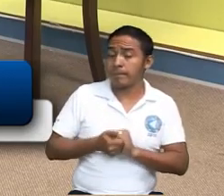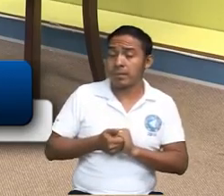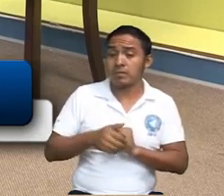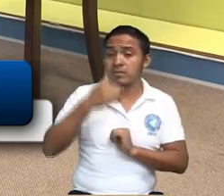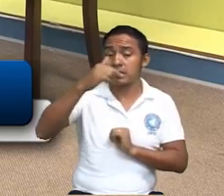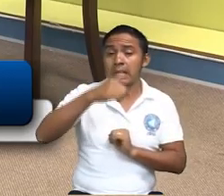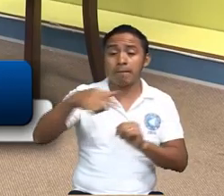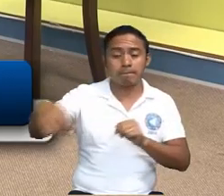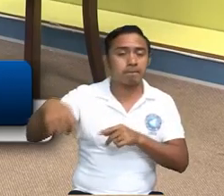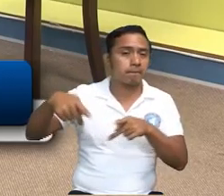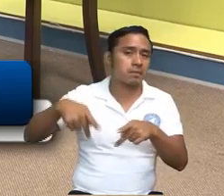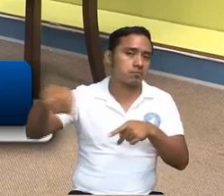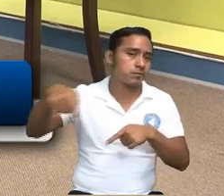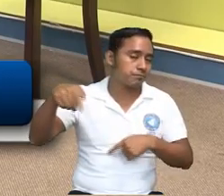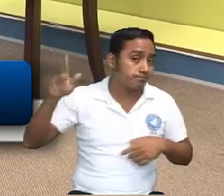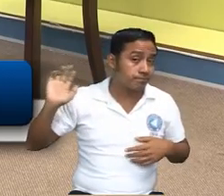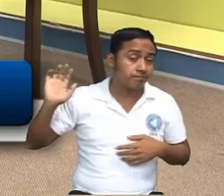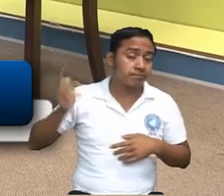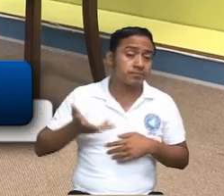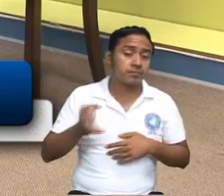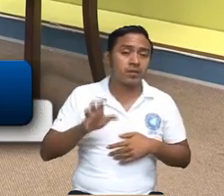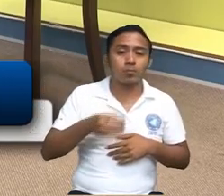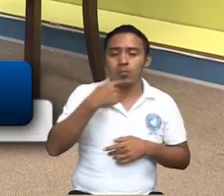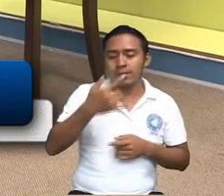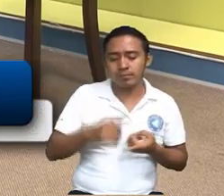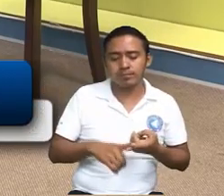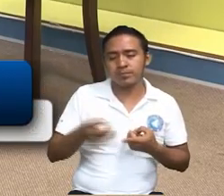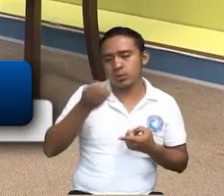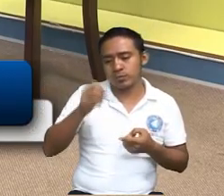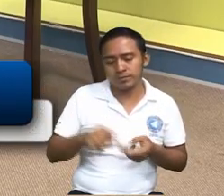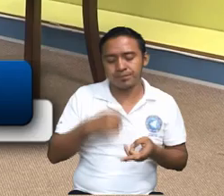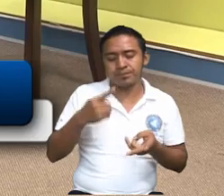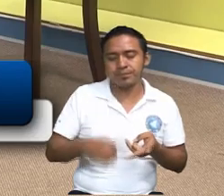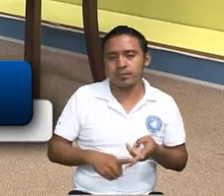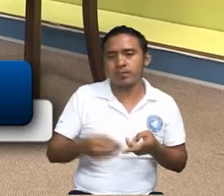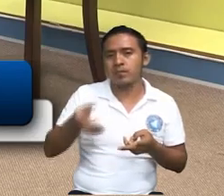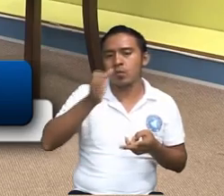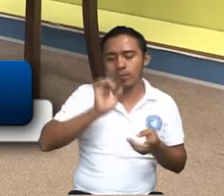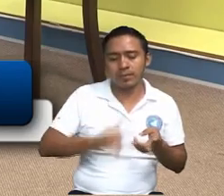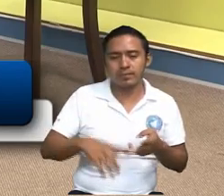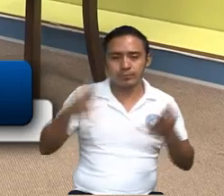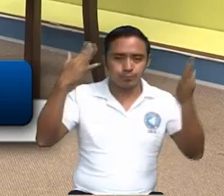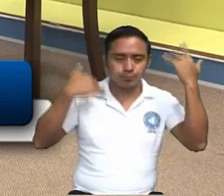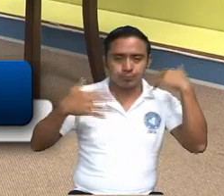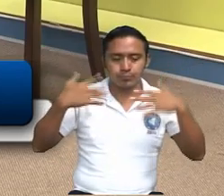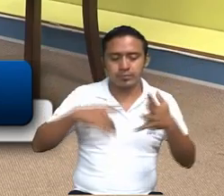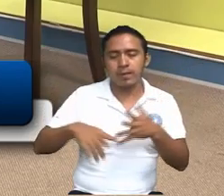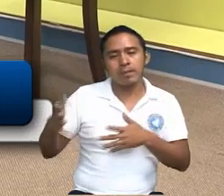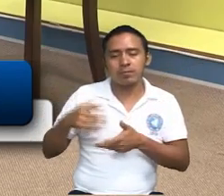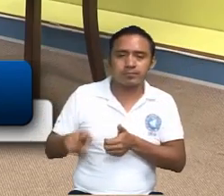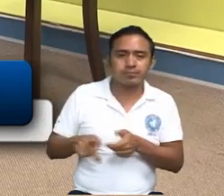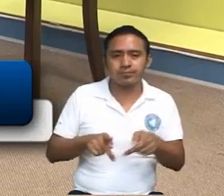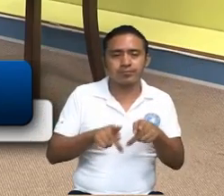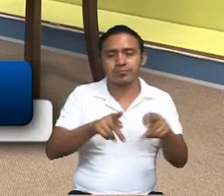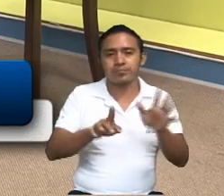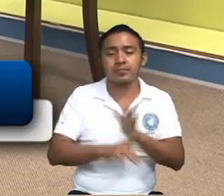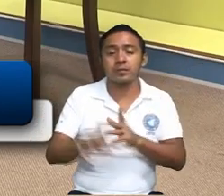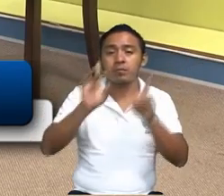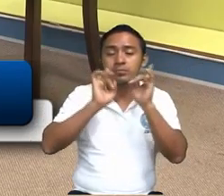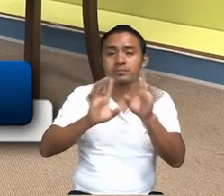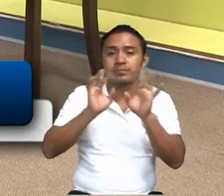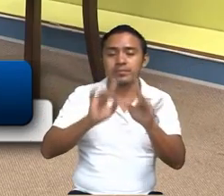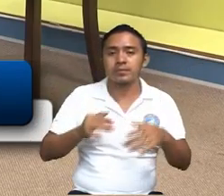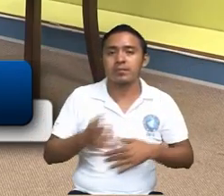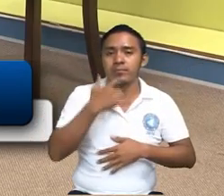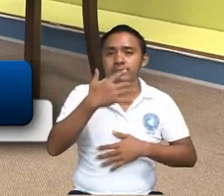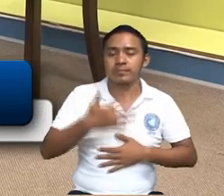miembro de la familia. ¿Por qué? Porque él le da de comer, él le da de beber, lo baña, lo saca a pasear. Él lo cuida, porque cuando